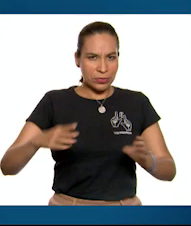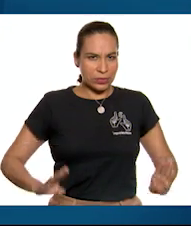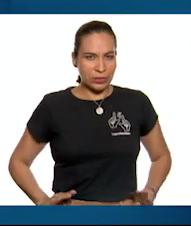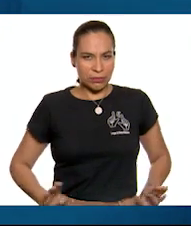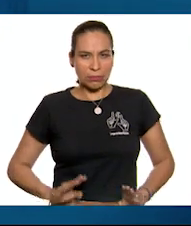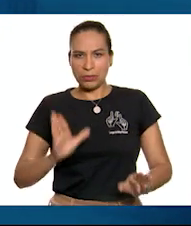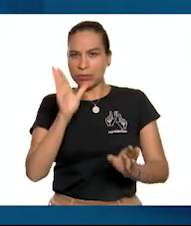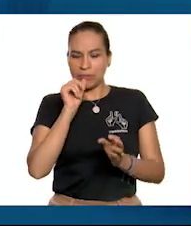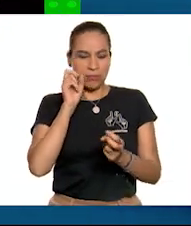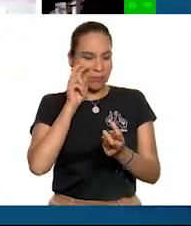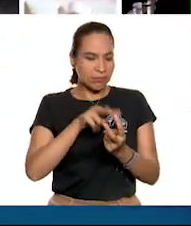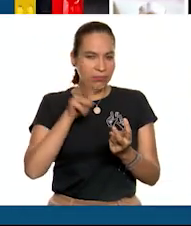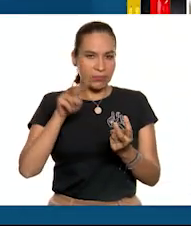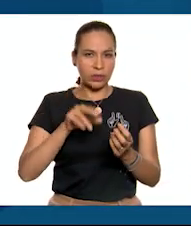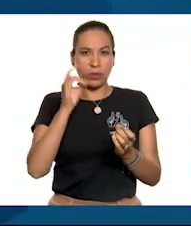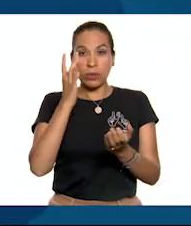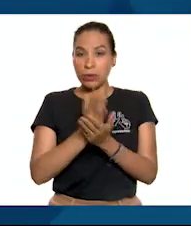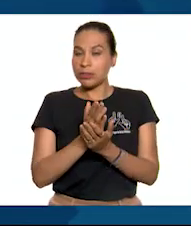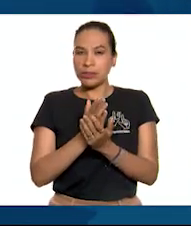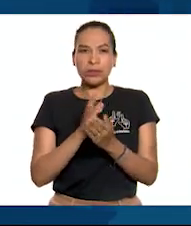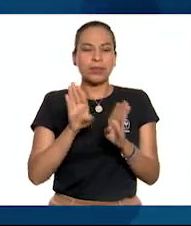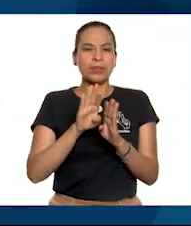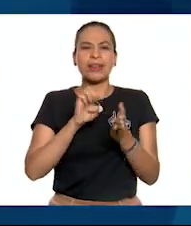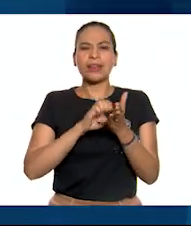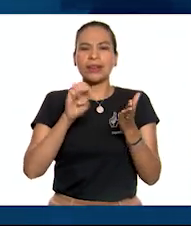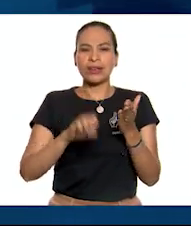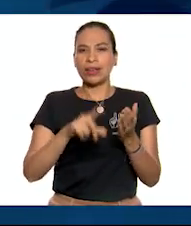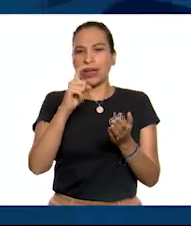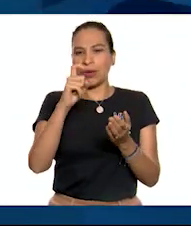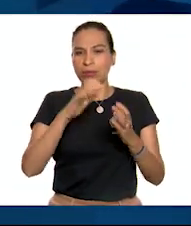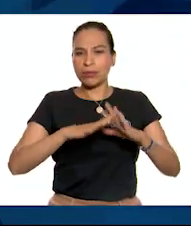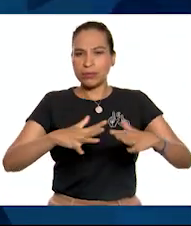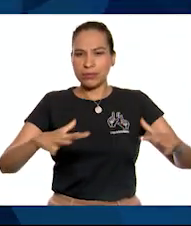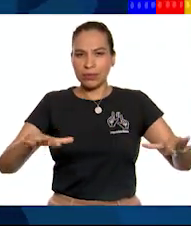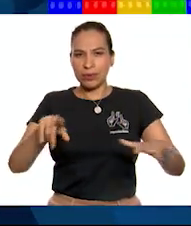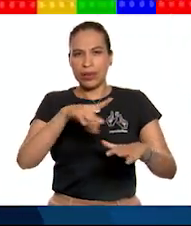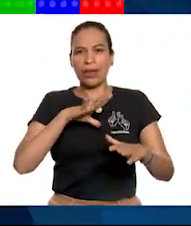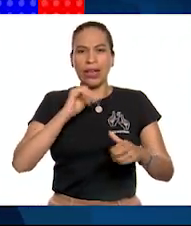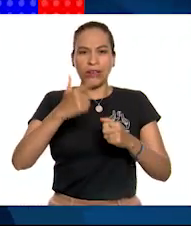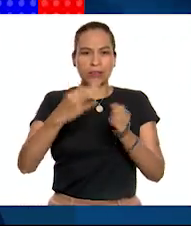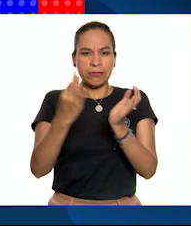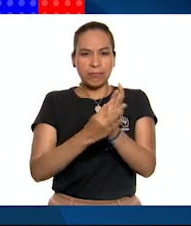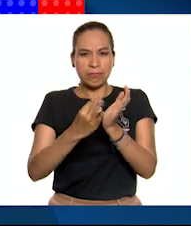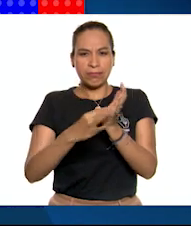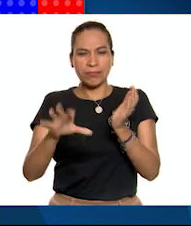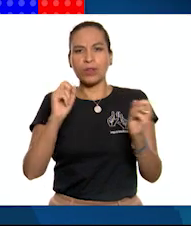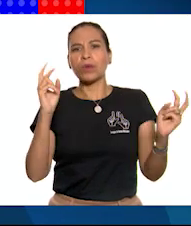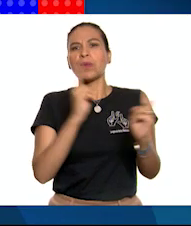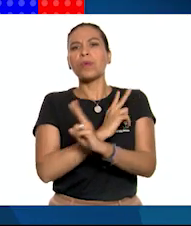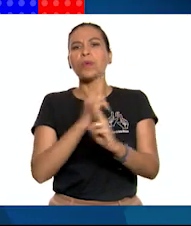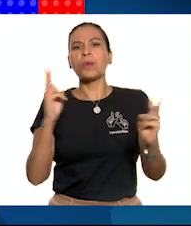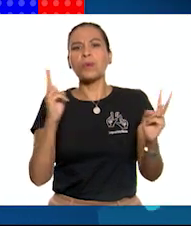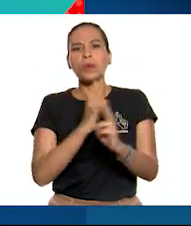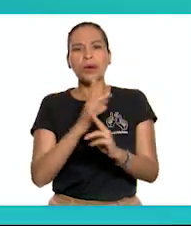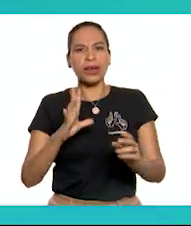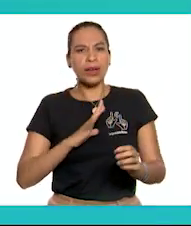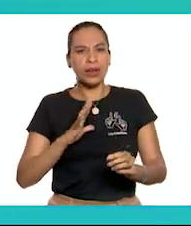no pueden observarse a simple vista, como por ejemplo el agua del mar, algunos metales o el aire.